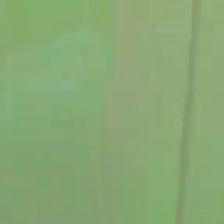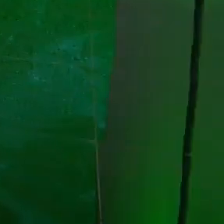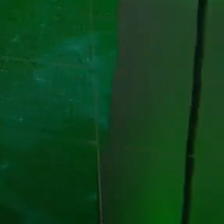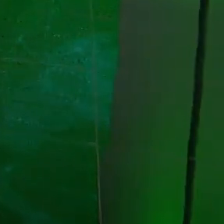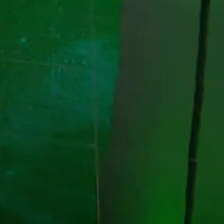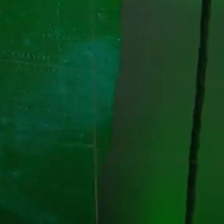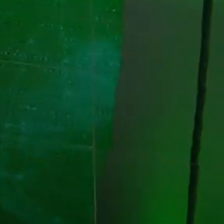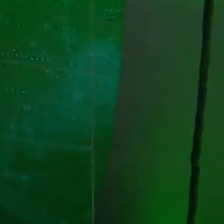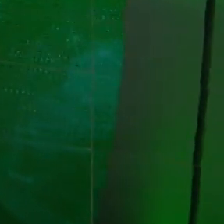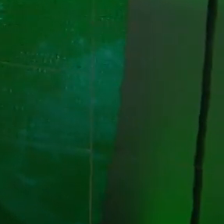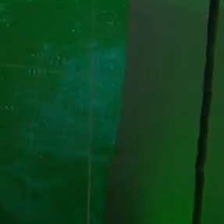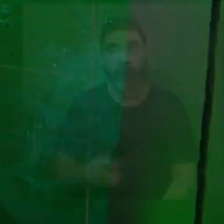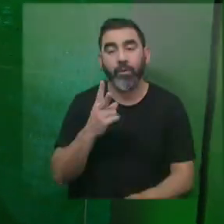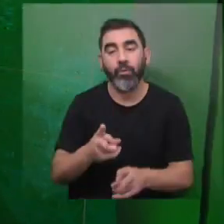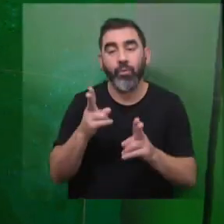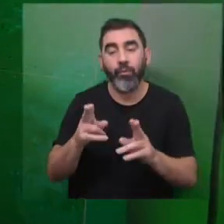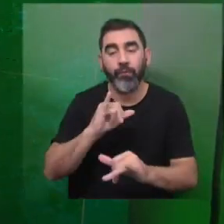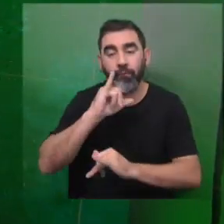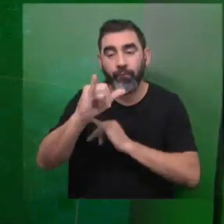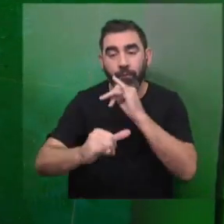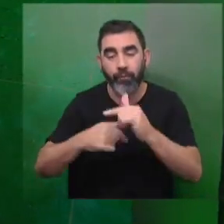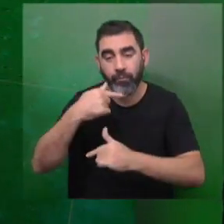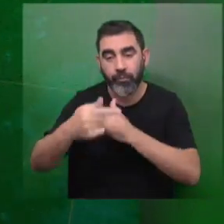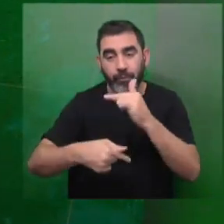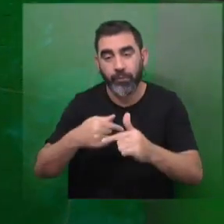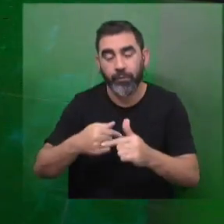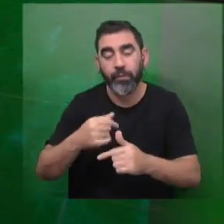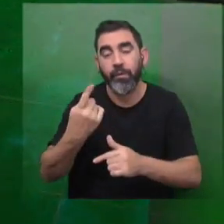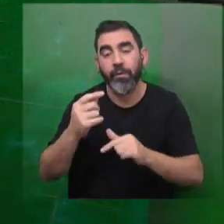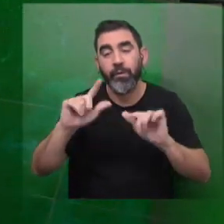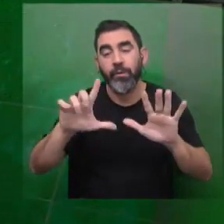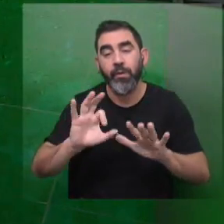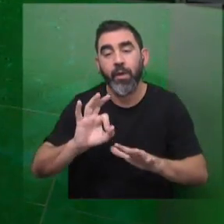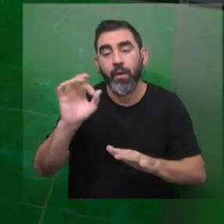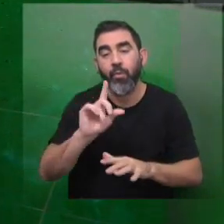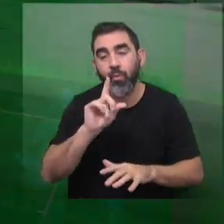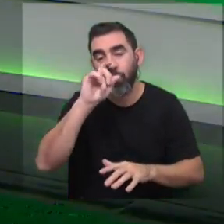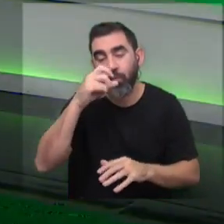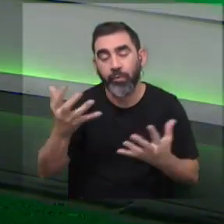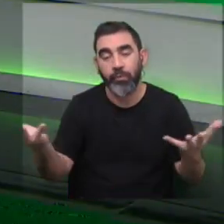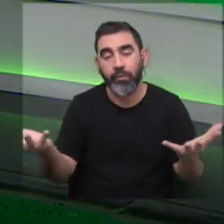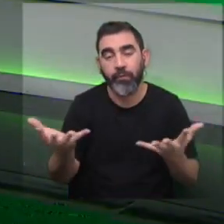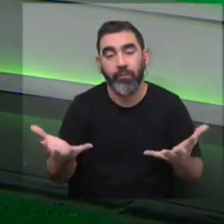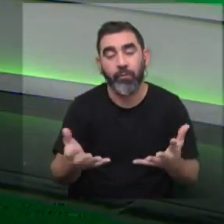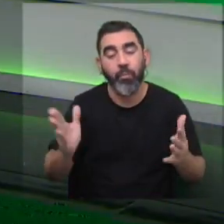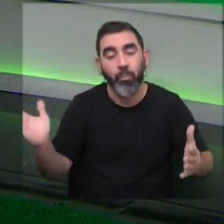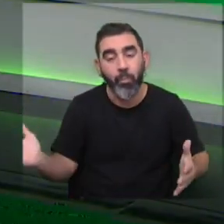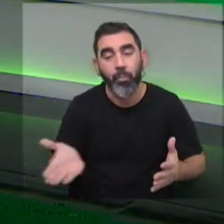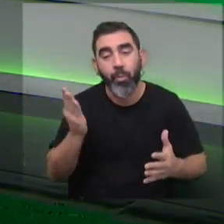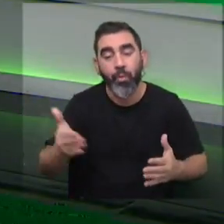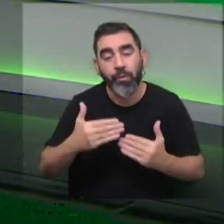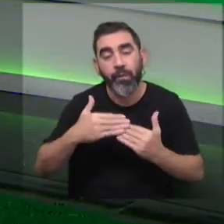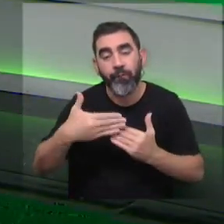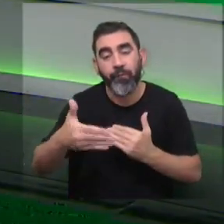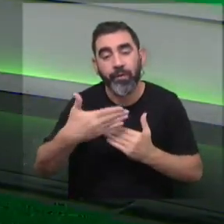enseguida segundo bloque de noticias continuamos con la información con 17 gr a esta hora productores y vecinos de Rincón